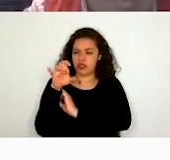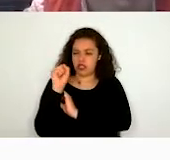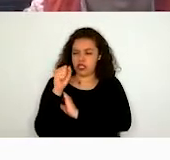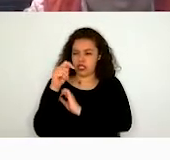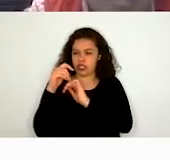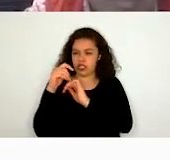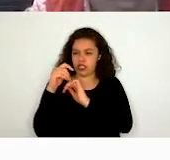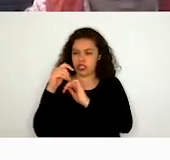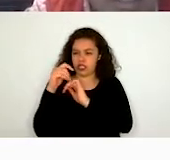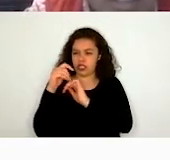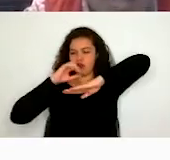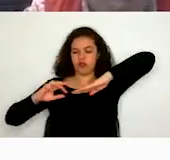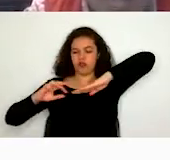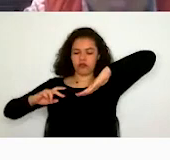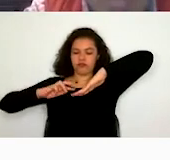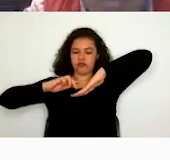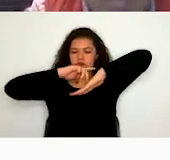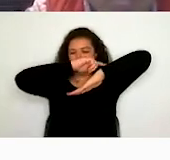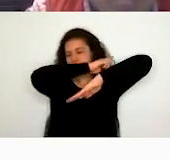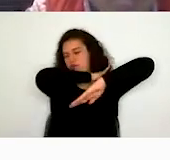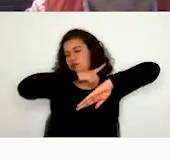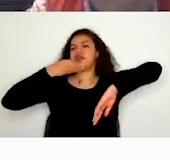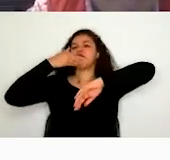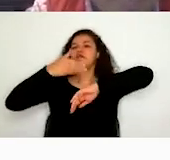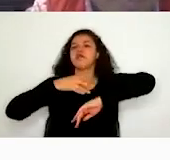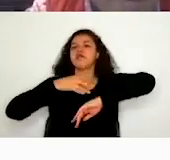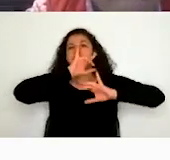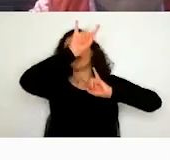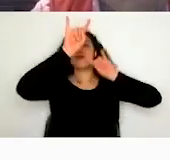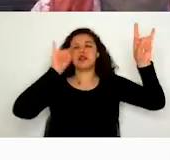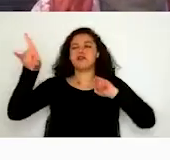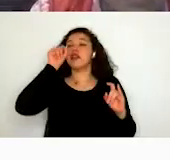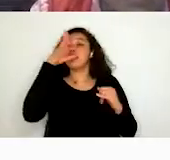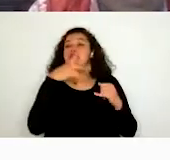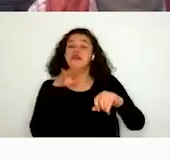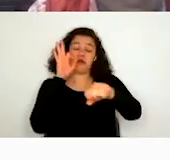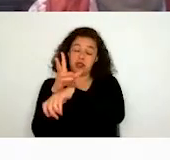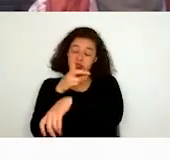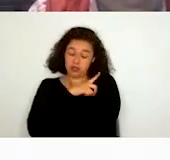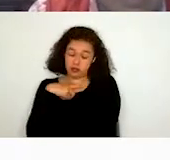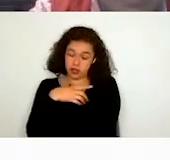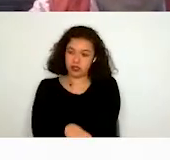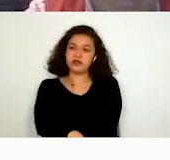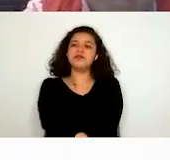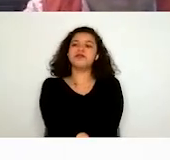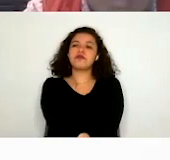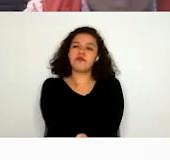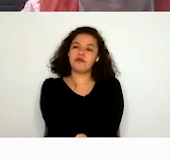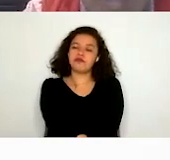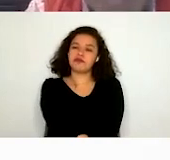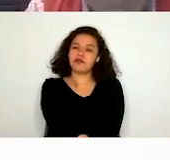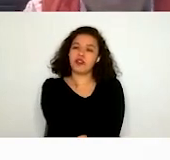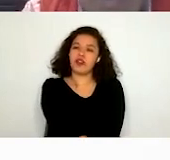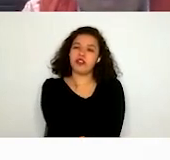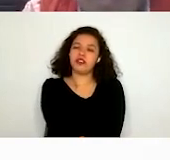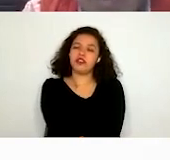debidamente señalizados y, de ser el caso, protegidos. Que el recorrido de las escaleras de emergencia